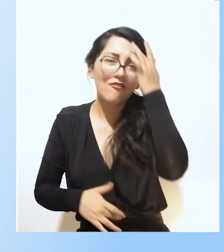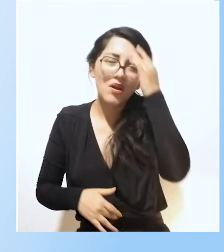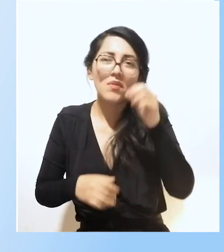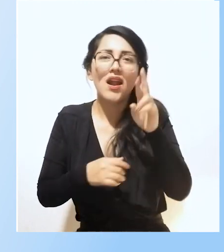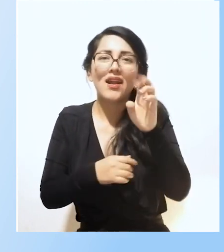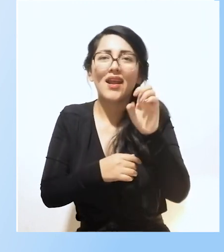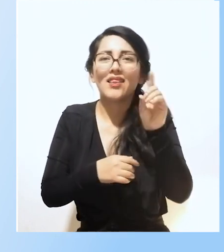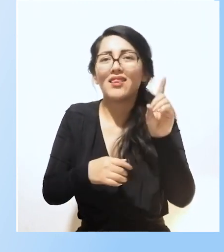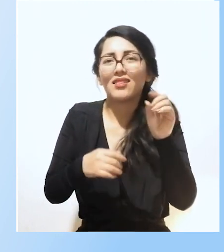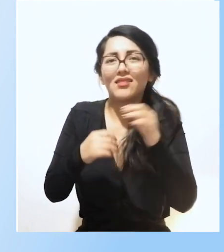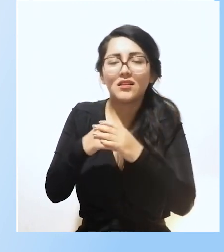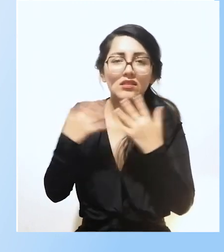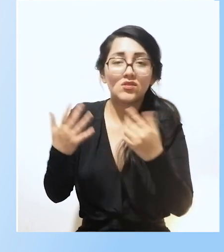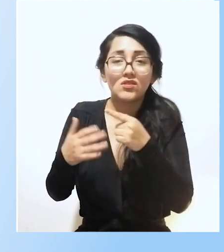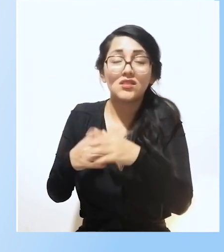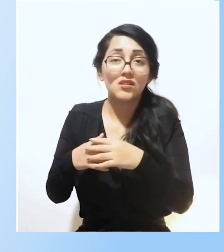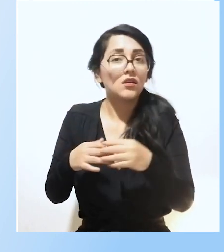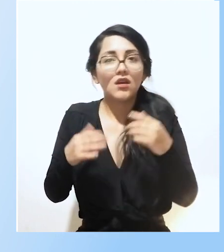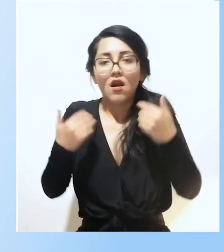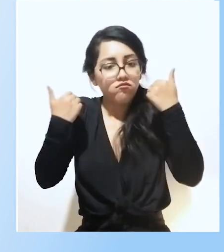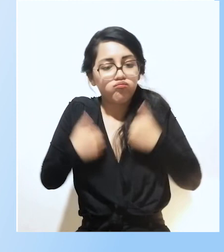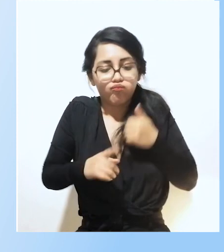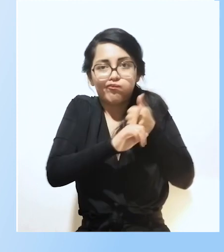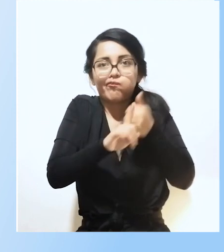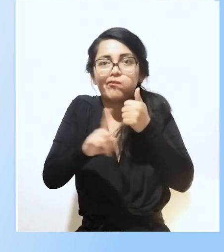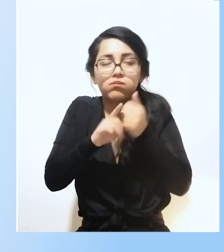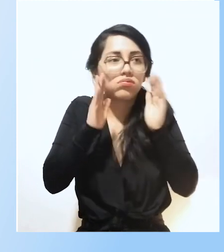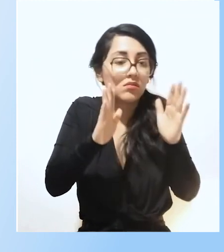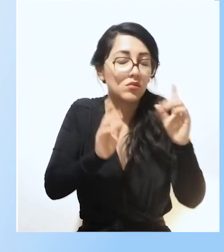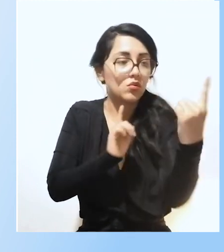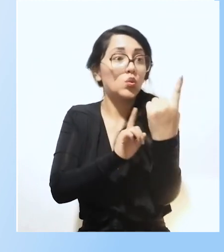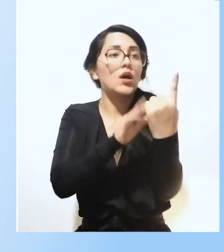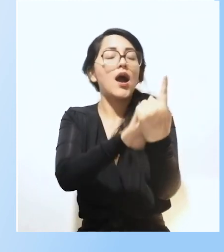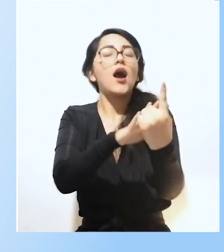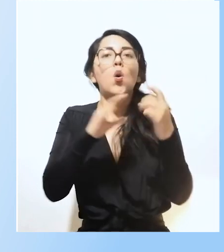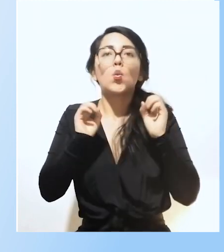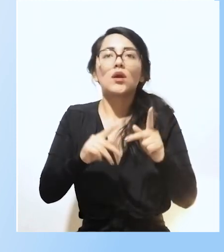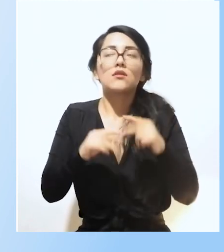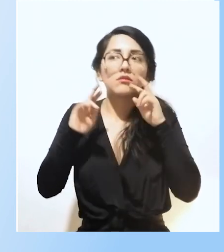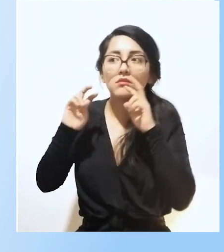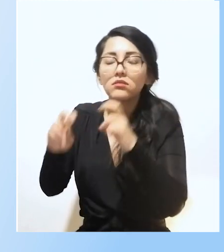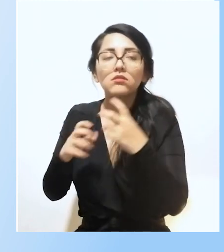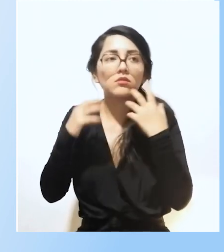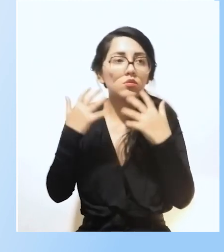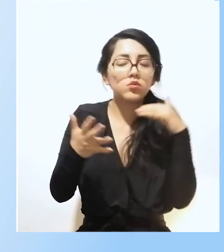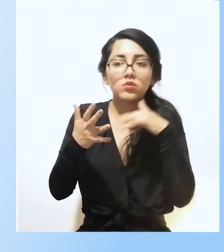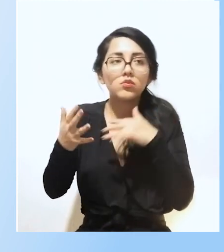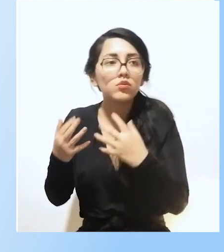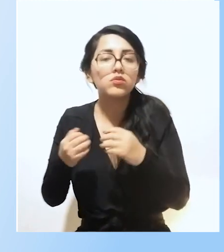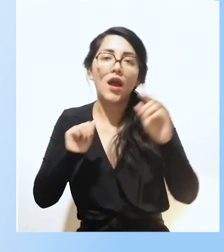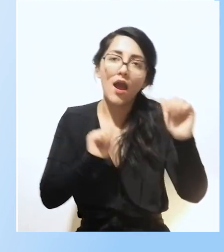nadie lo preparan para eso. Uno se prepara para atender a un alumno con hemofilia cuando lo tiene delante. Esto no quiero decir que toda la